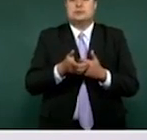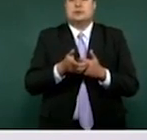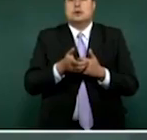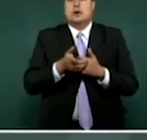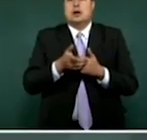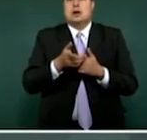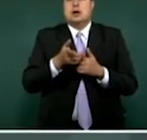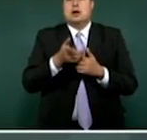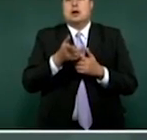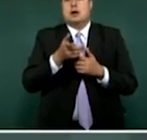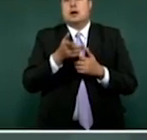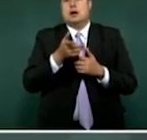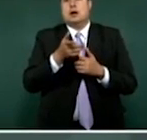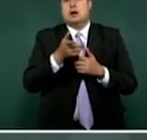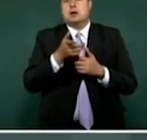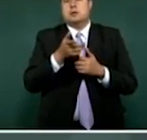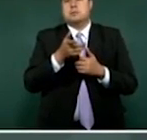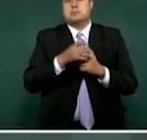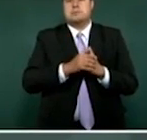los que